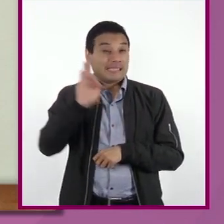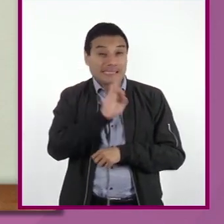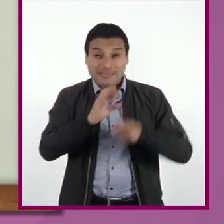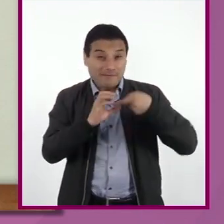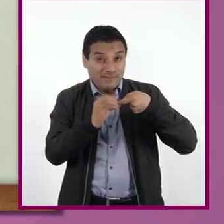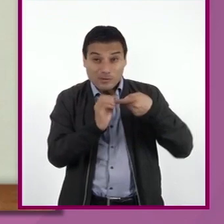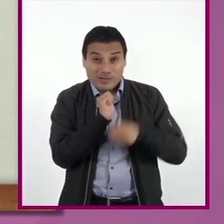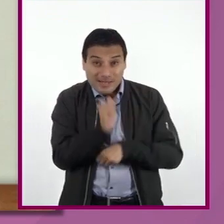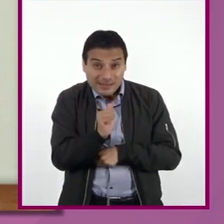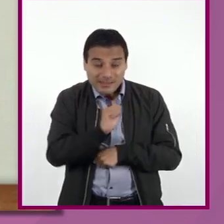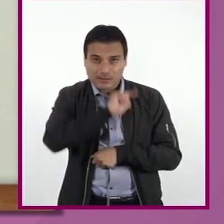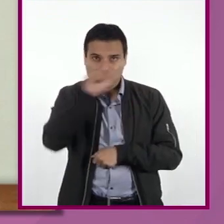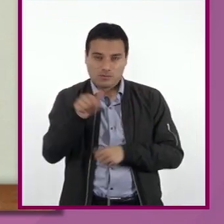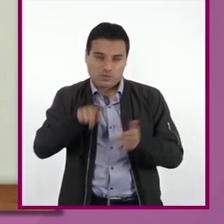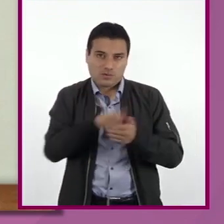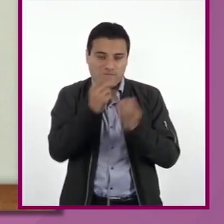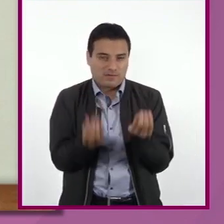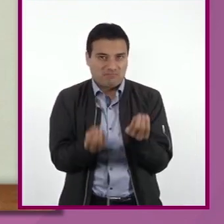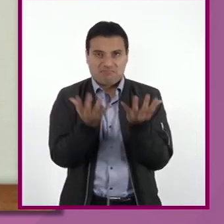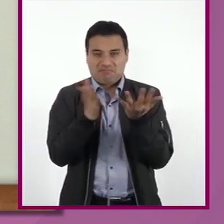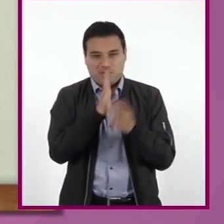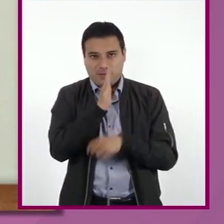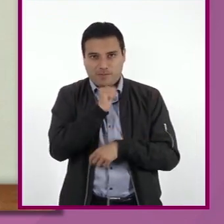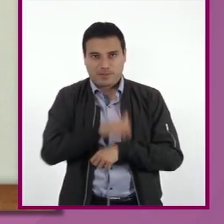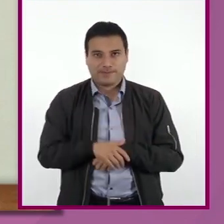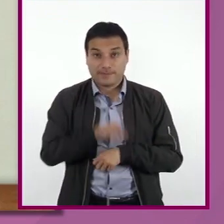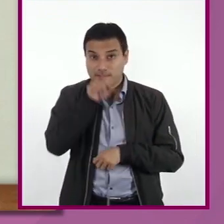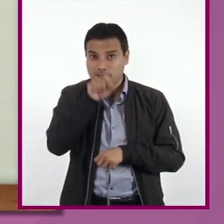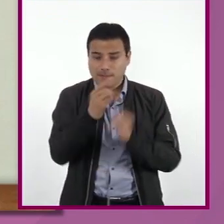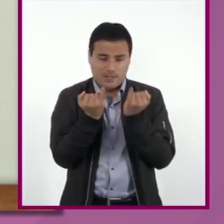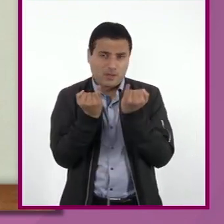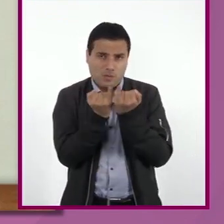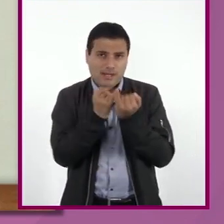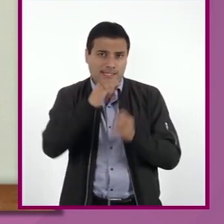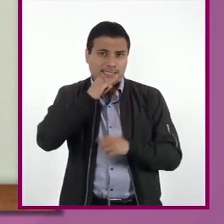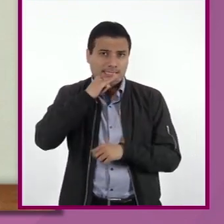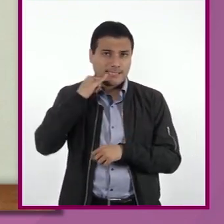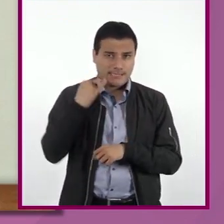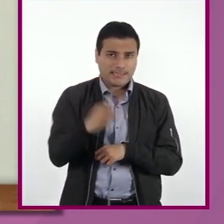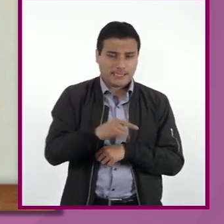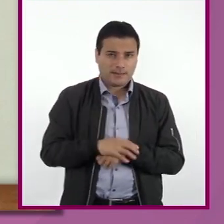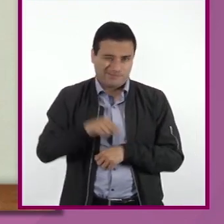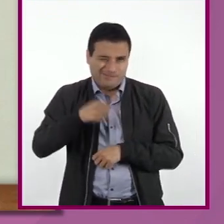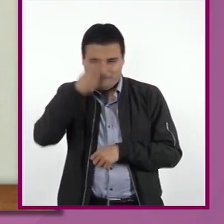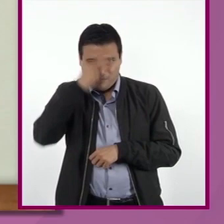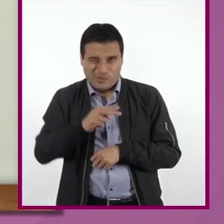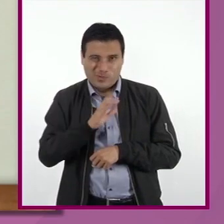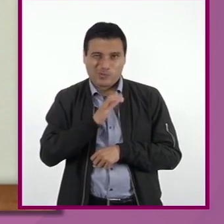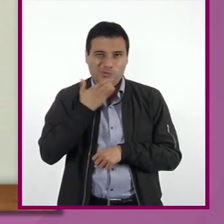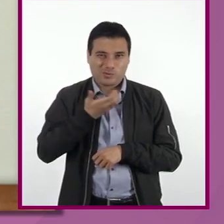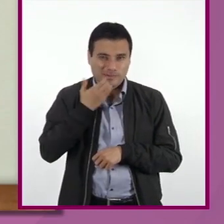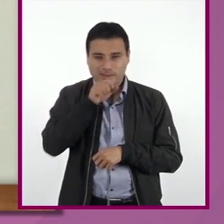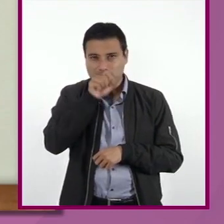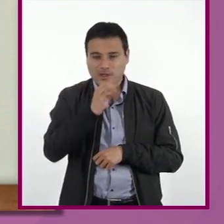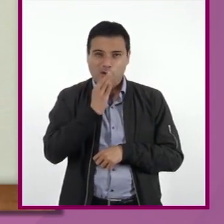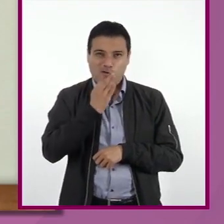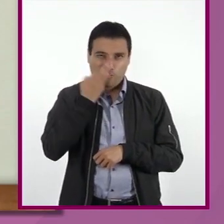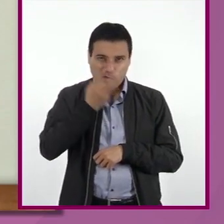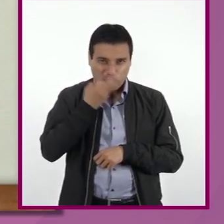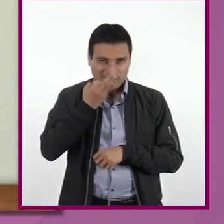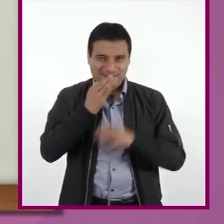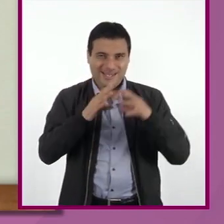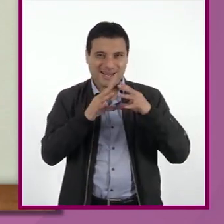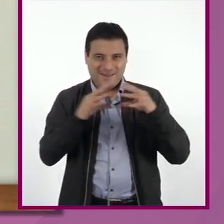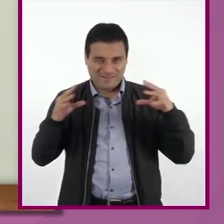cultivar. Una cuestión similar ocurre con el chile, ingrediente de platillos típicos, la flor de calabaza, la